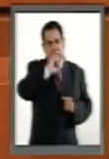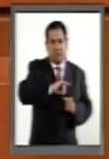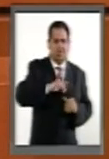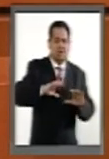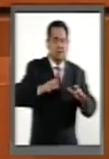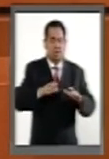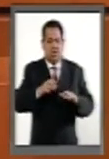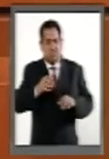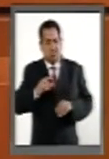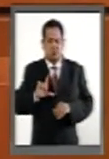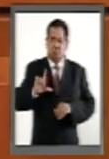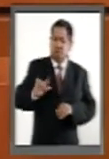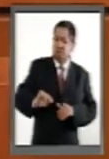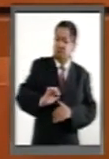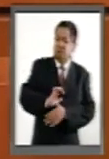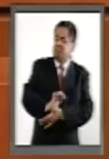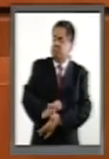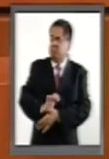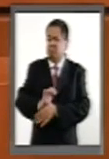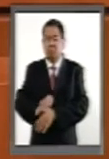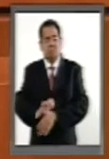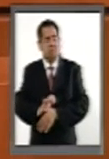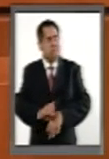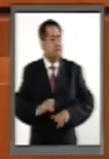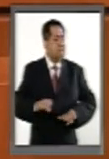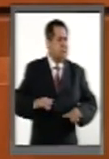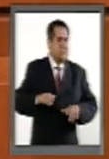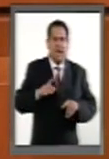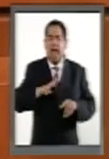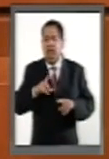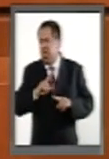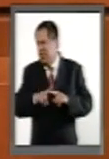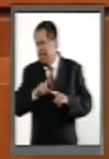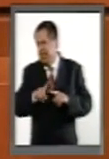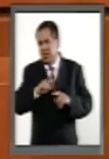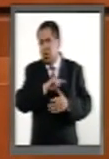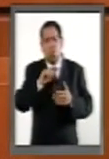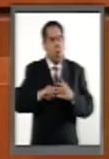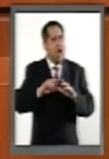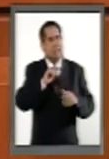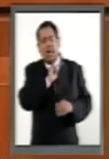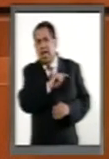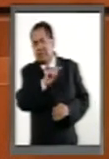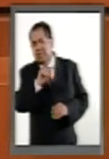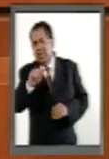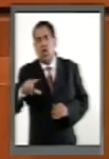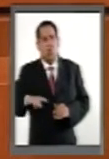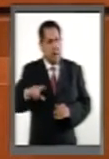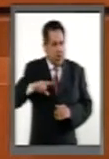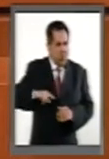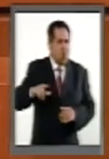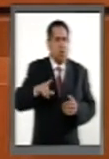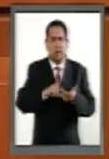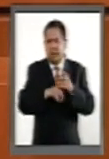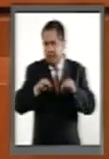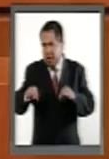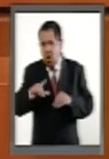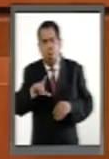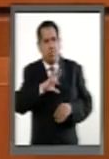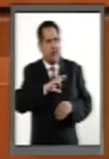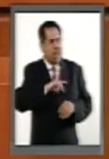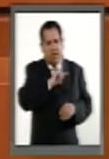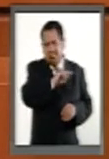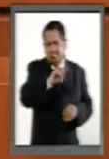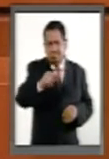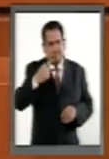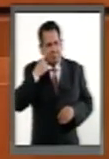socioculturales discriminatorios que se encuentran en todas las esferas del ejercicio del poder público y en todas las acciones y